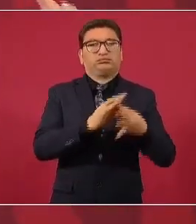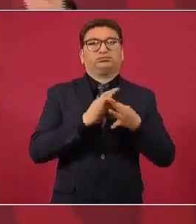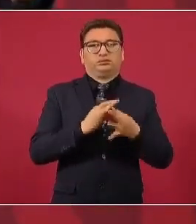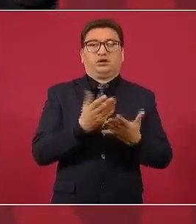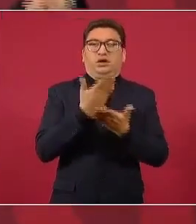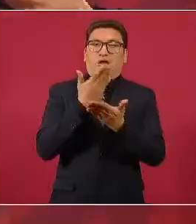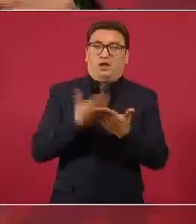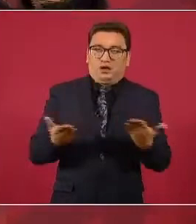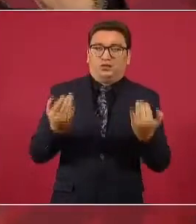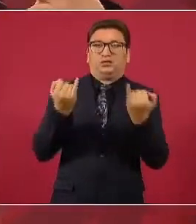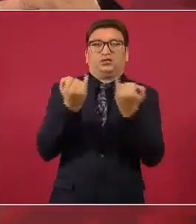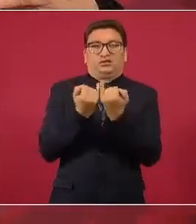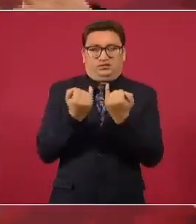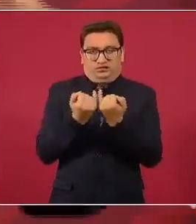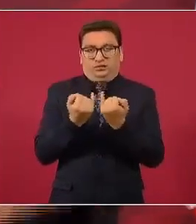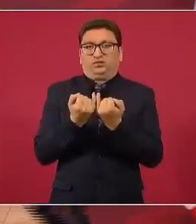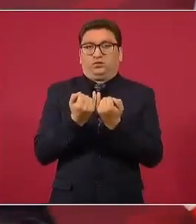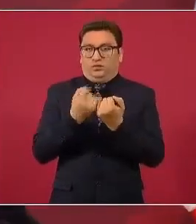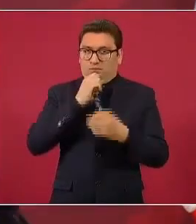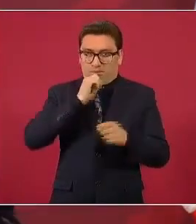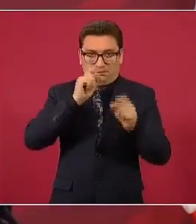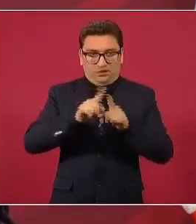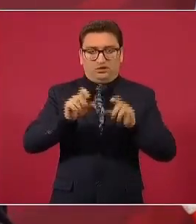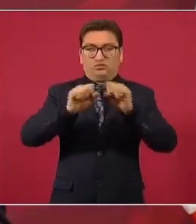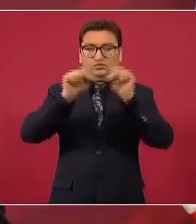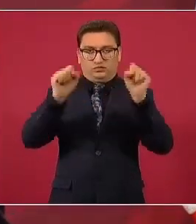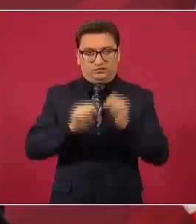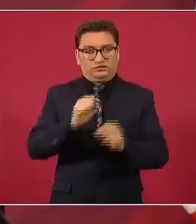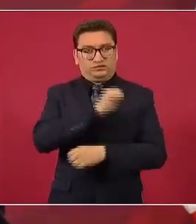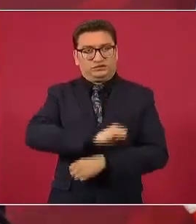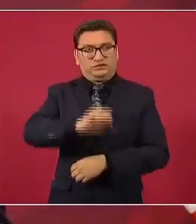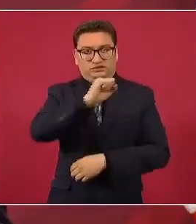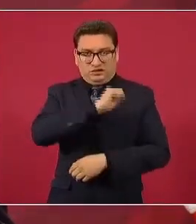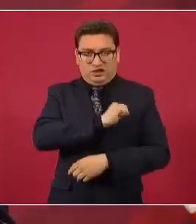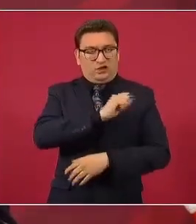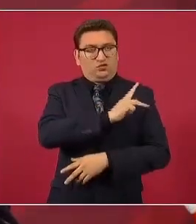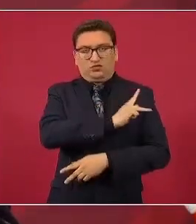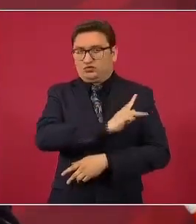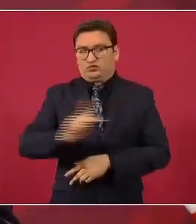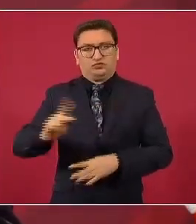para levantar el sistema de salud pública.